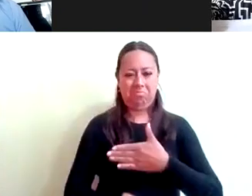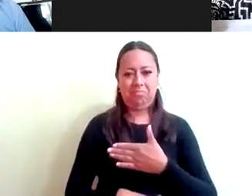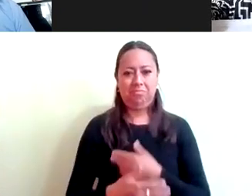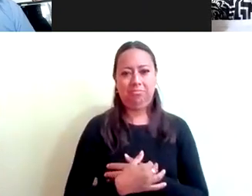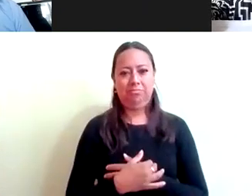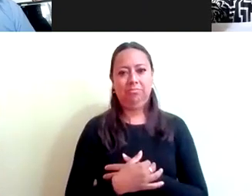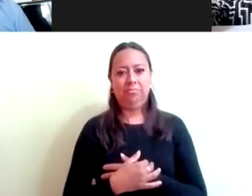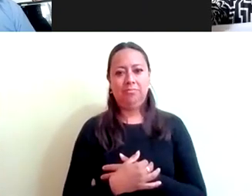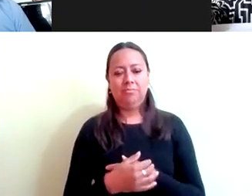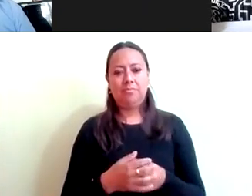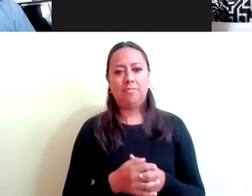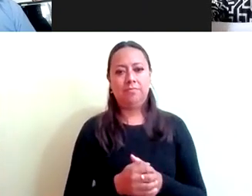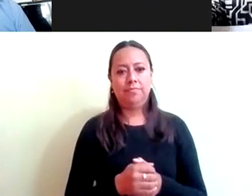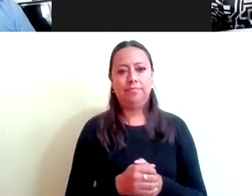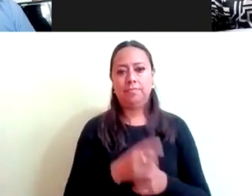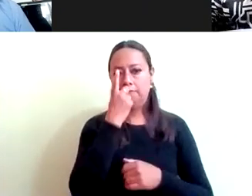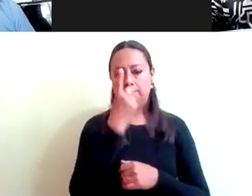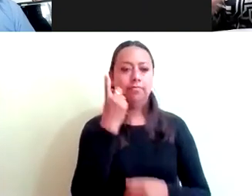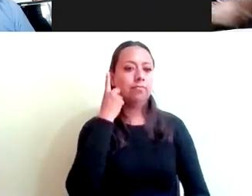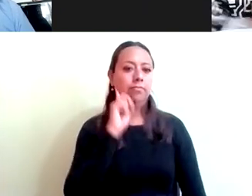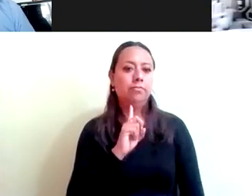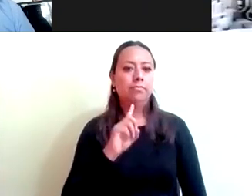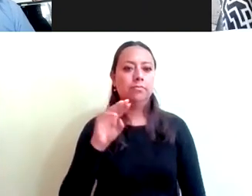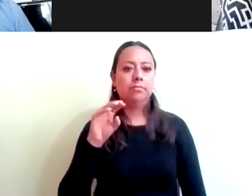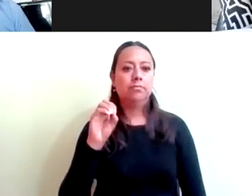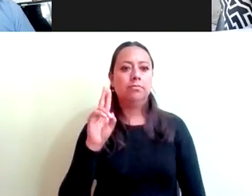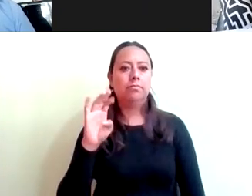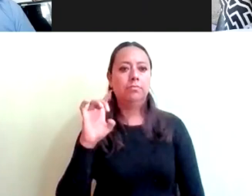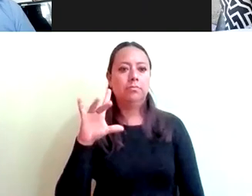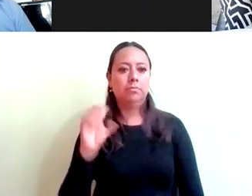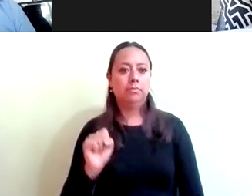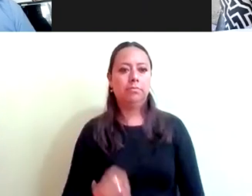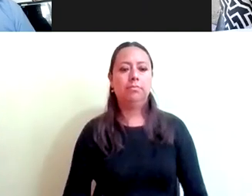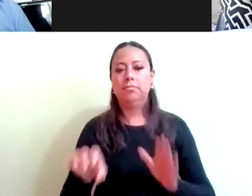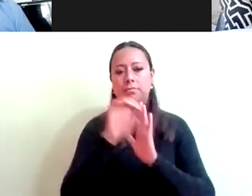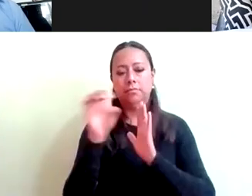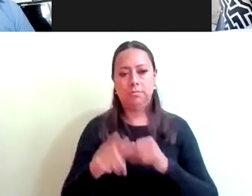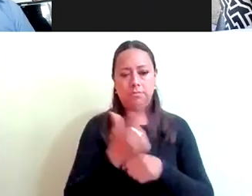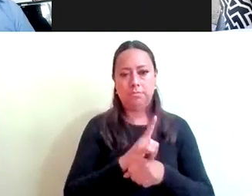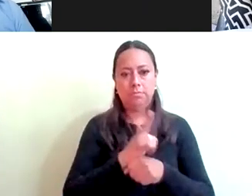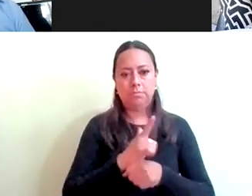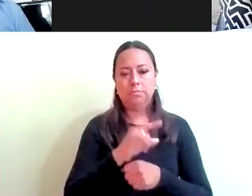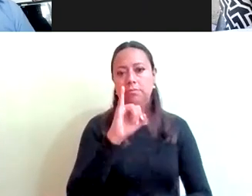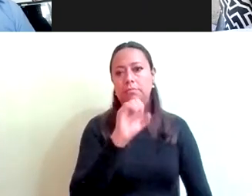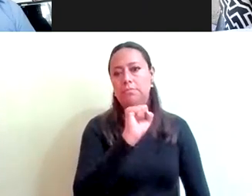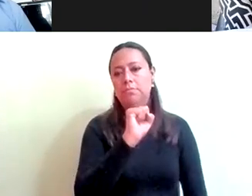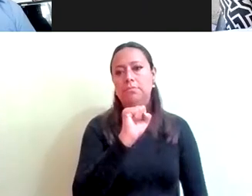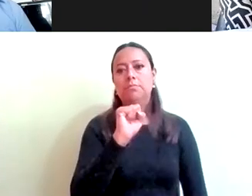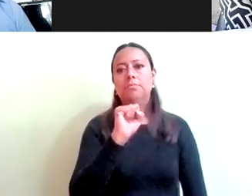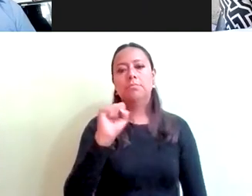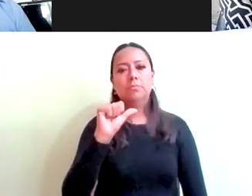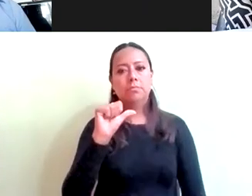vez el amigo de la diputada Morales Rubio, el licenciado Isaac Sergio Mendoza García, Los que no tienen el 100% de avance en las